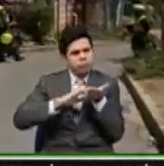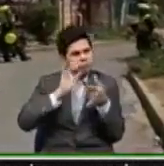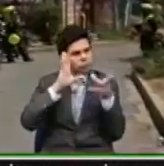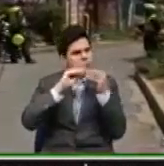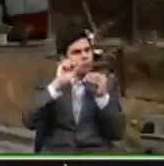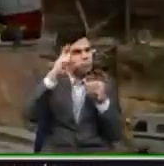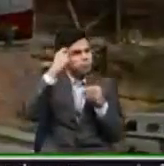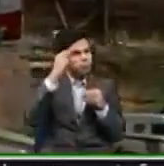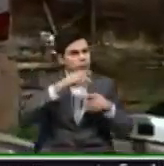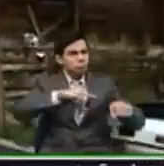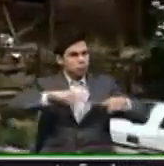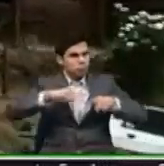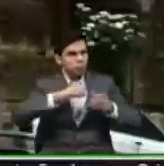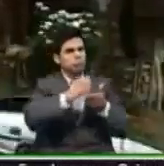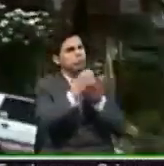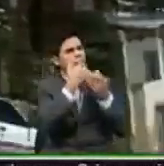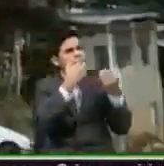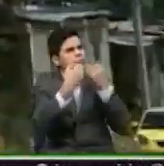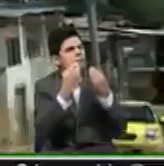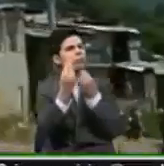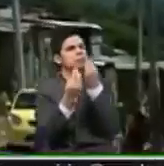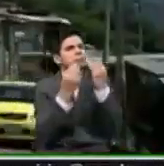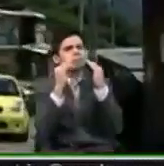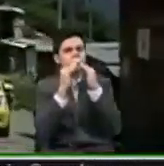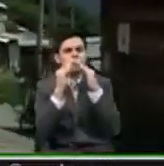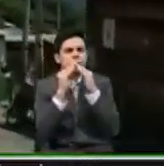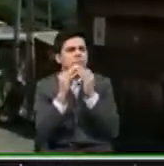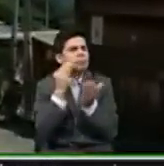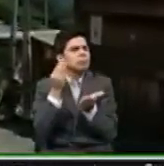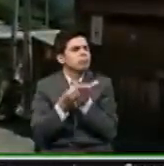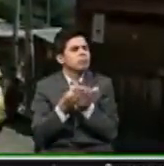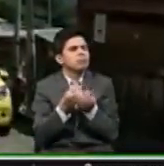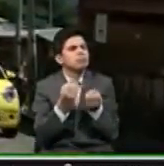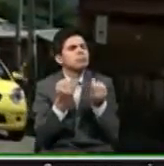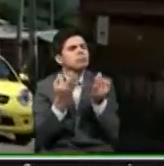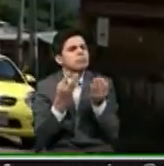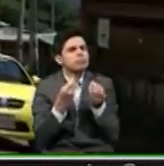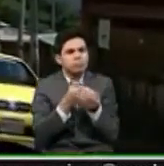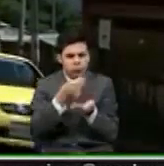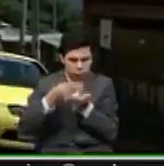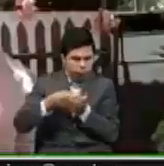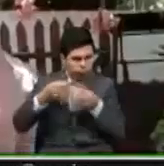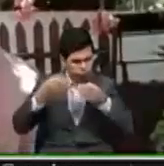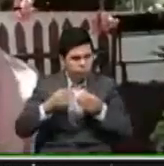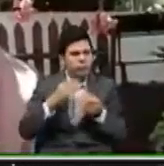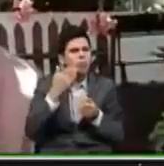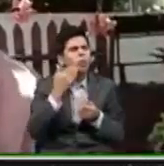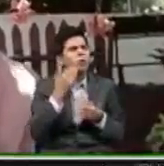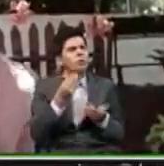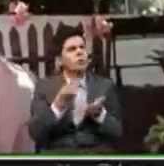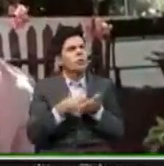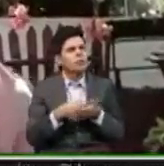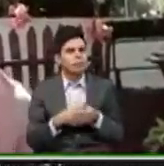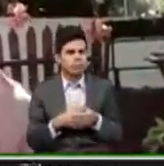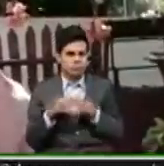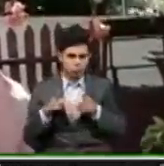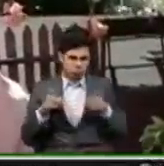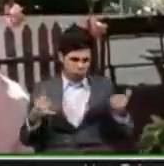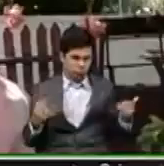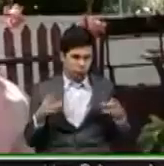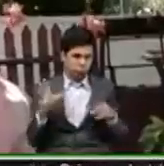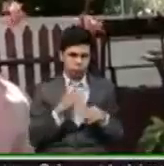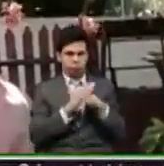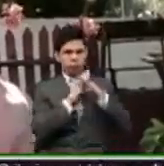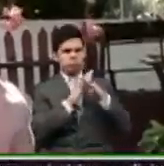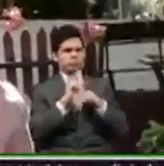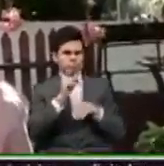el gobierno municipal les aclaren cuánto y cuándo recibirán el dinero de sus viviendas. No, acá nadie se opone, yo creo que todos